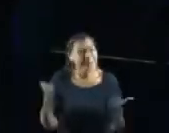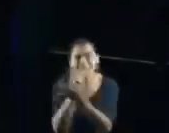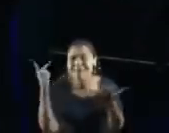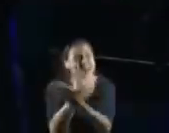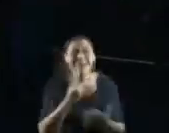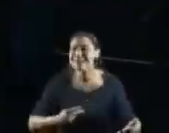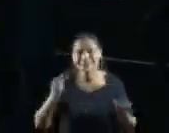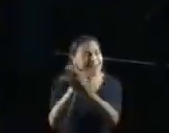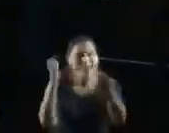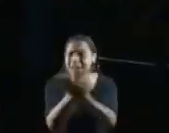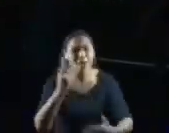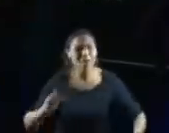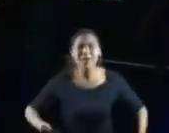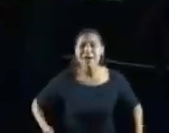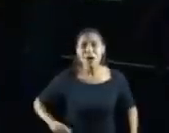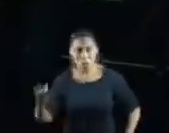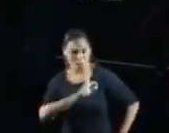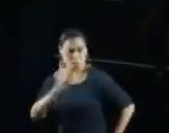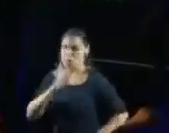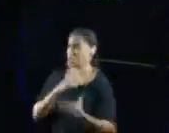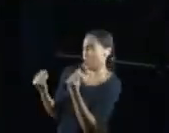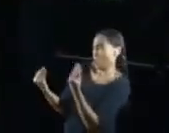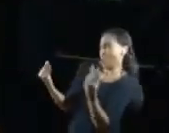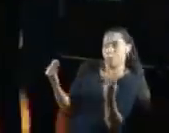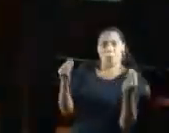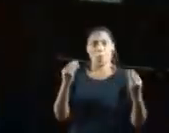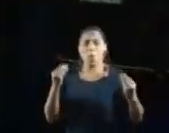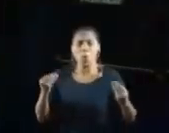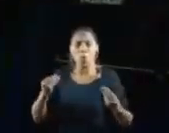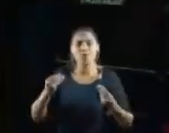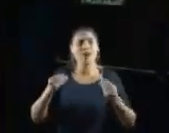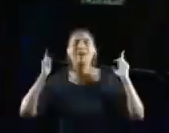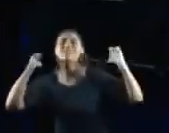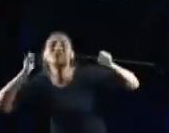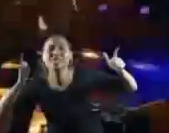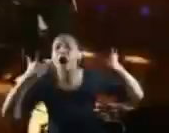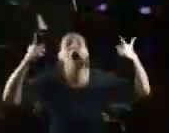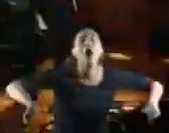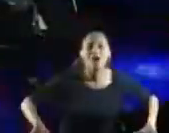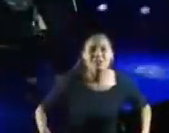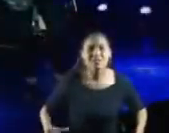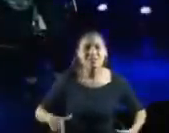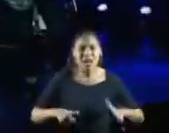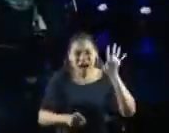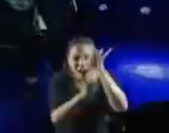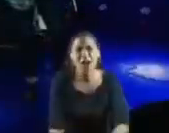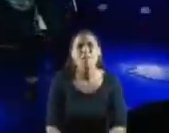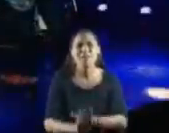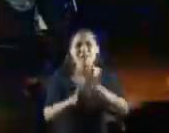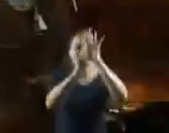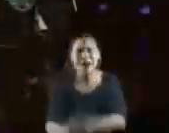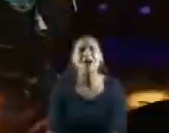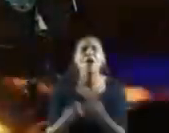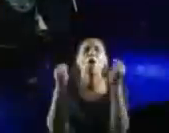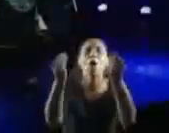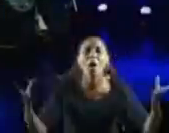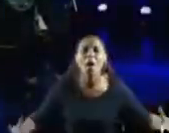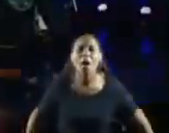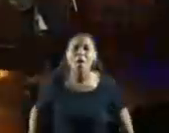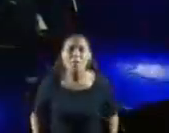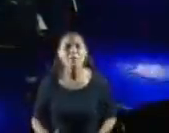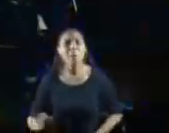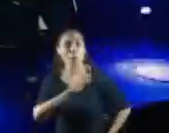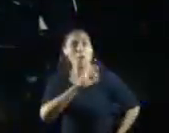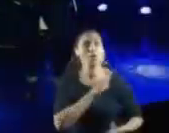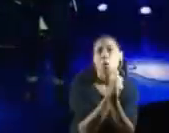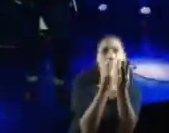error, un error. Mucha policía, poca diversión. Represión, represión.